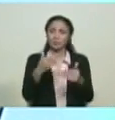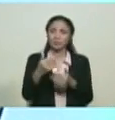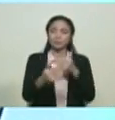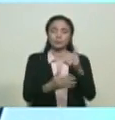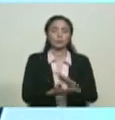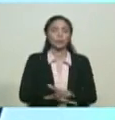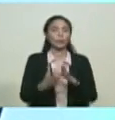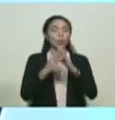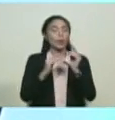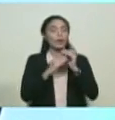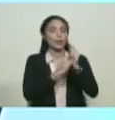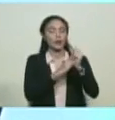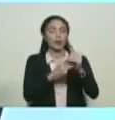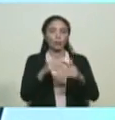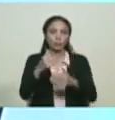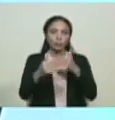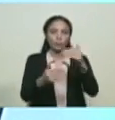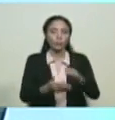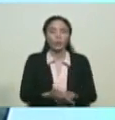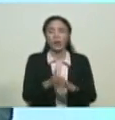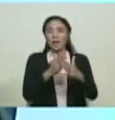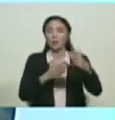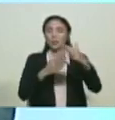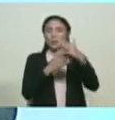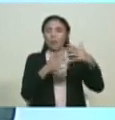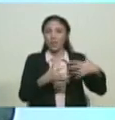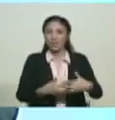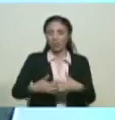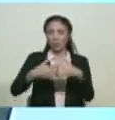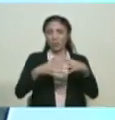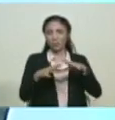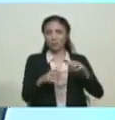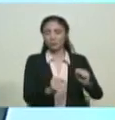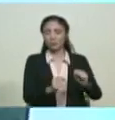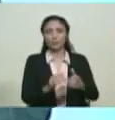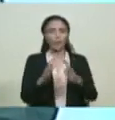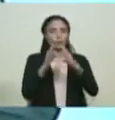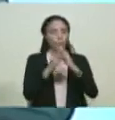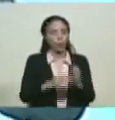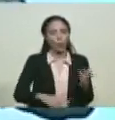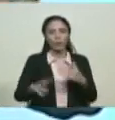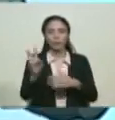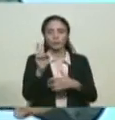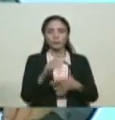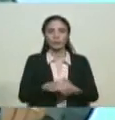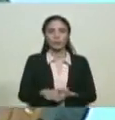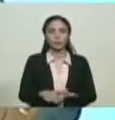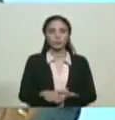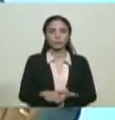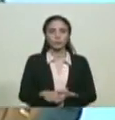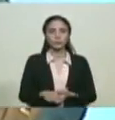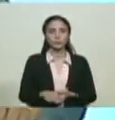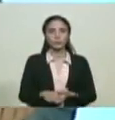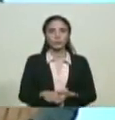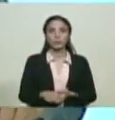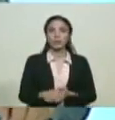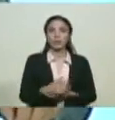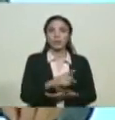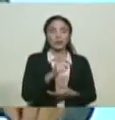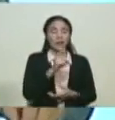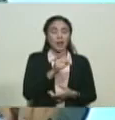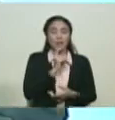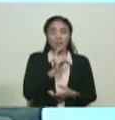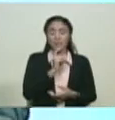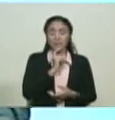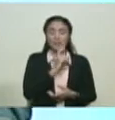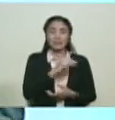batuta del combate antiimperialista a lo largo y ancho de estos años intensos de lucha de